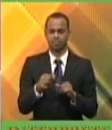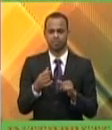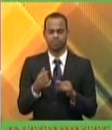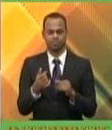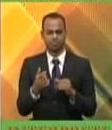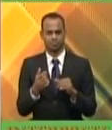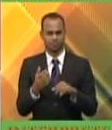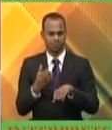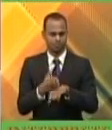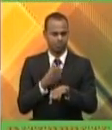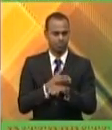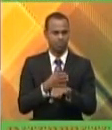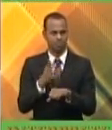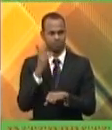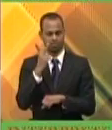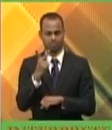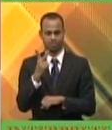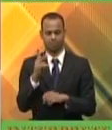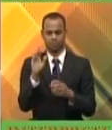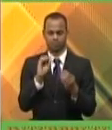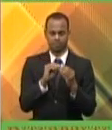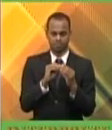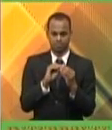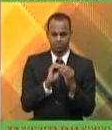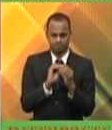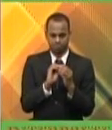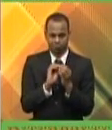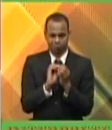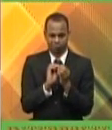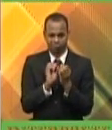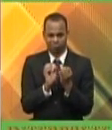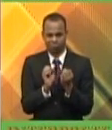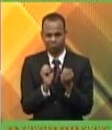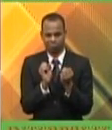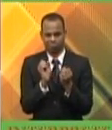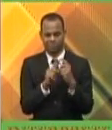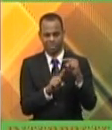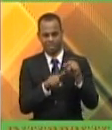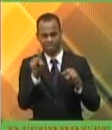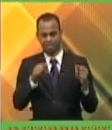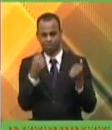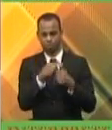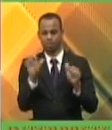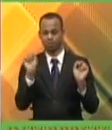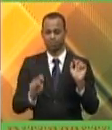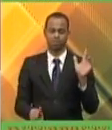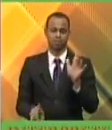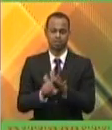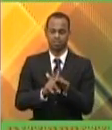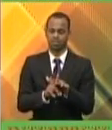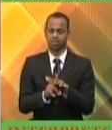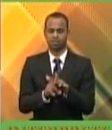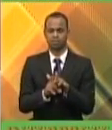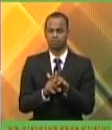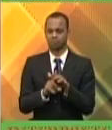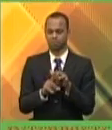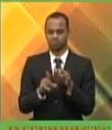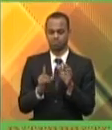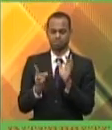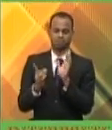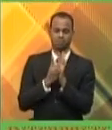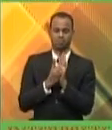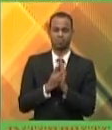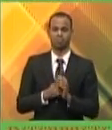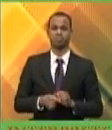crecimiento a la luz de esas cifras que salen cualquiera de nosotros puede ser un discapacitado en cualquier momento